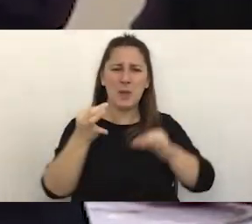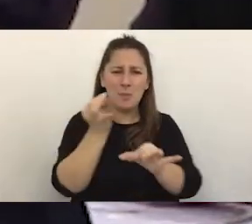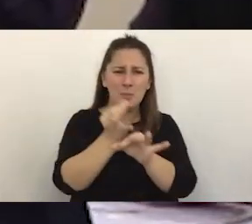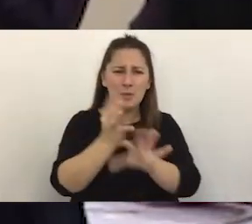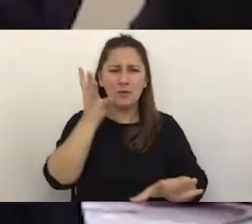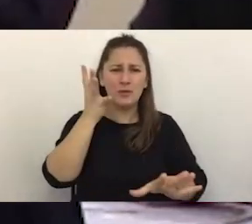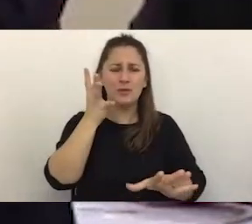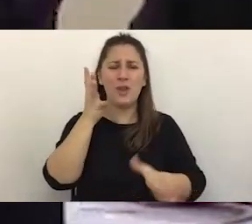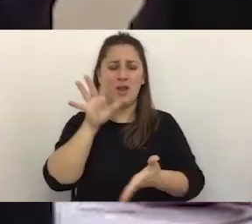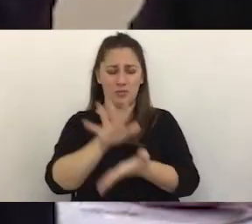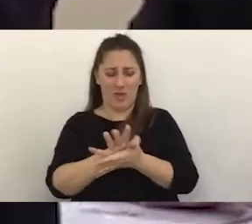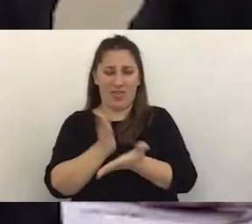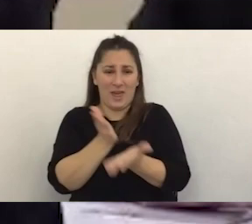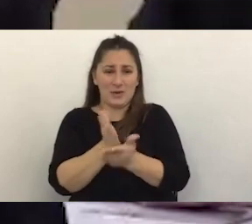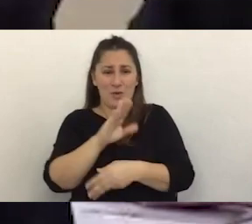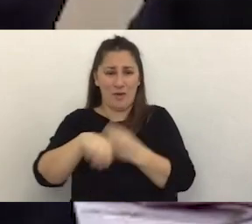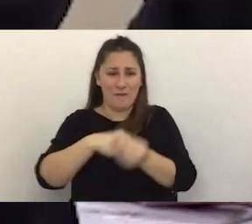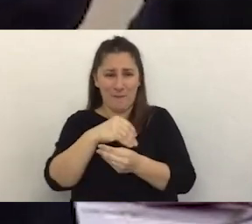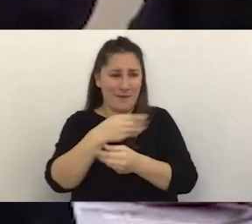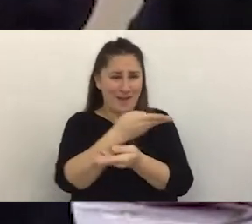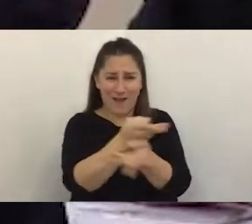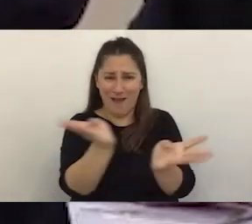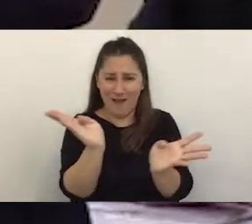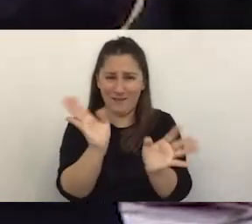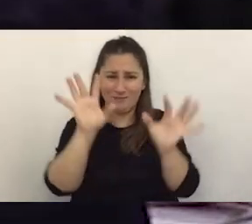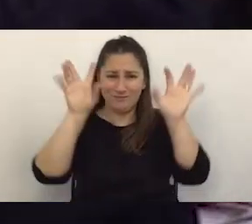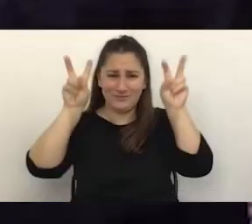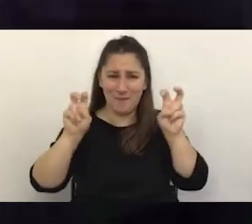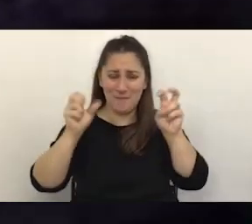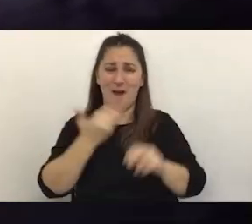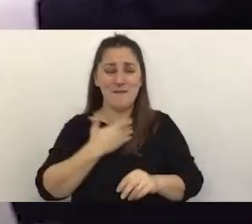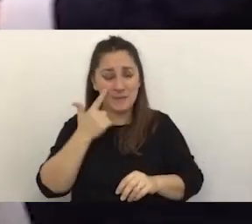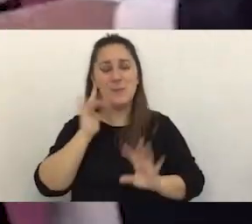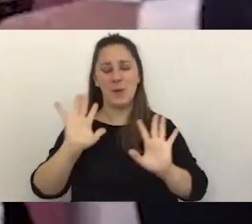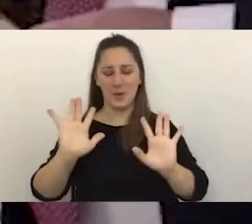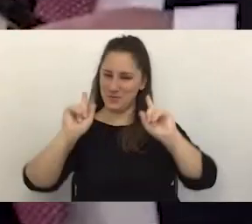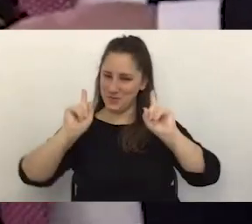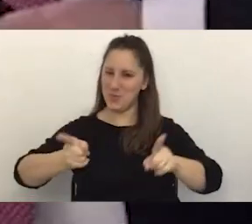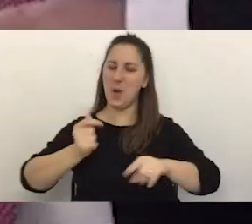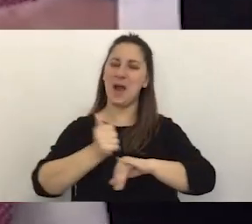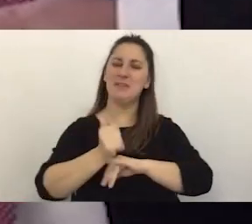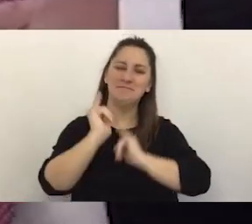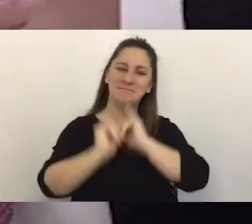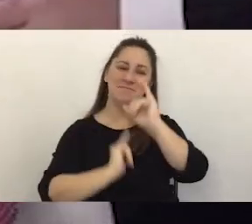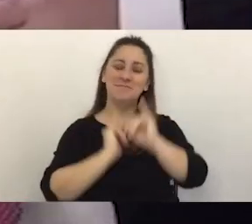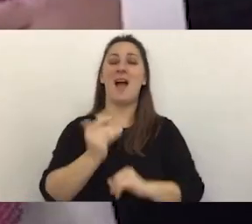yo, pero bueno, acá estamos y vamos a tratar de hacerlo lo más ameno posible. En el día de ayer